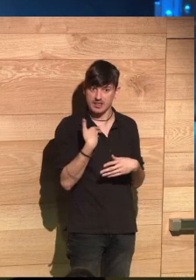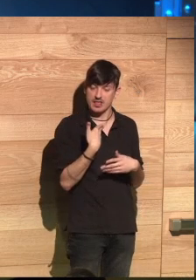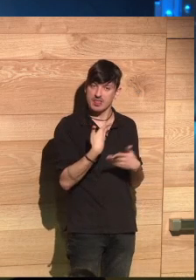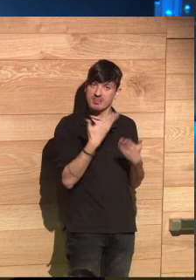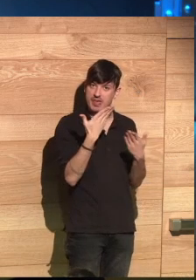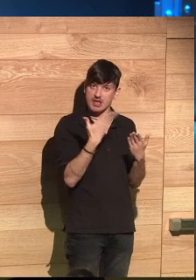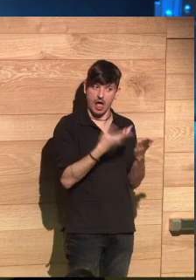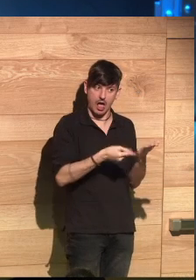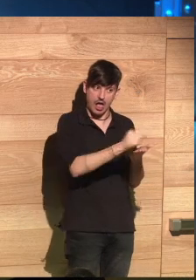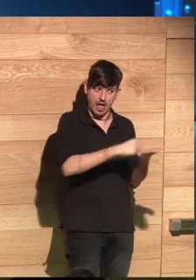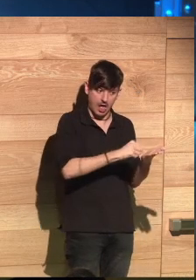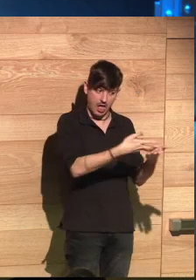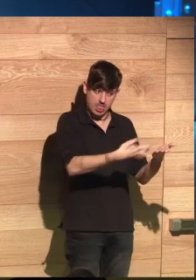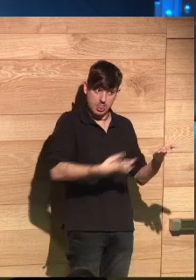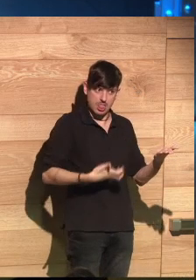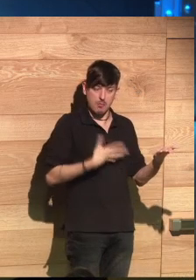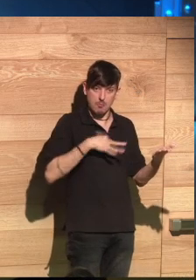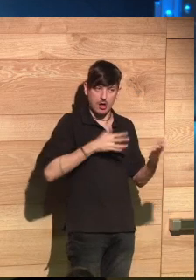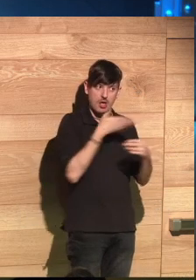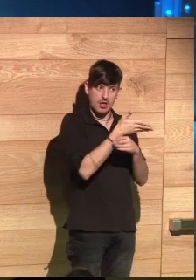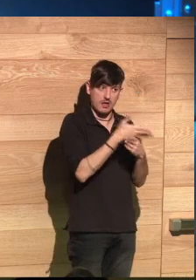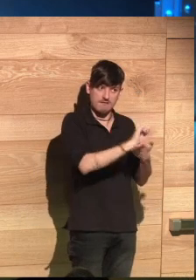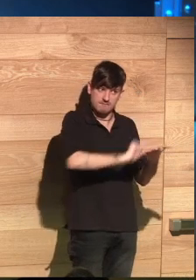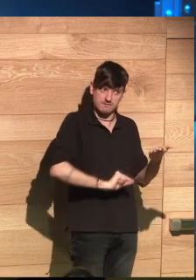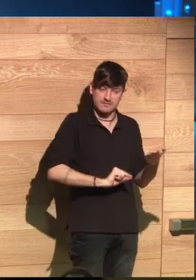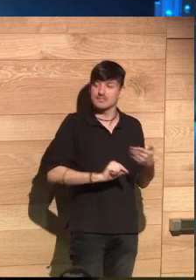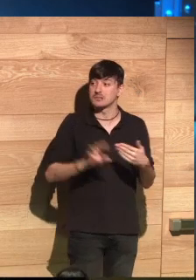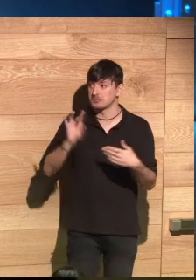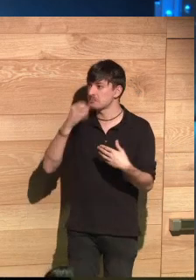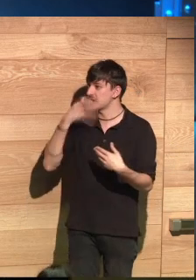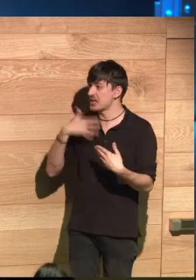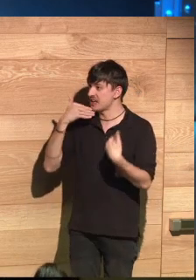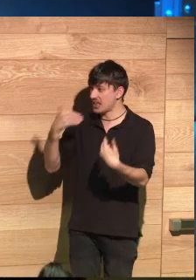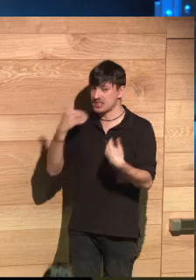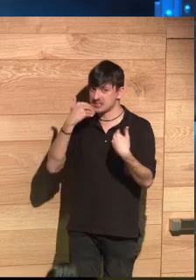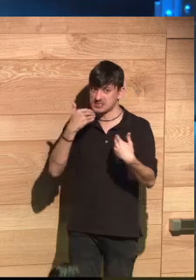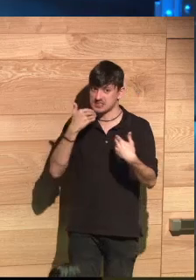favor, se puede ir acercando para allá y allí las atenderá la autora. Muy Muchas bien, gracias. Pues muchísimas gracias.